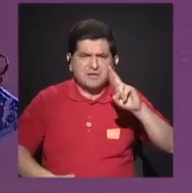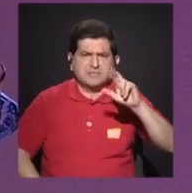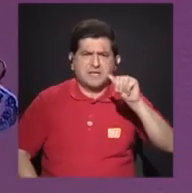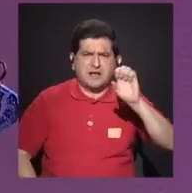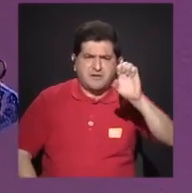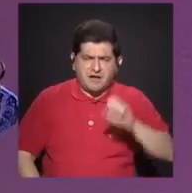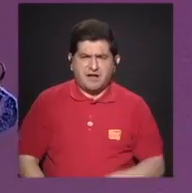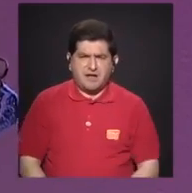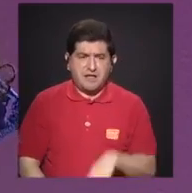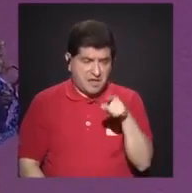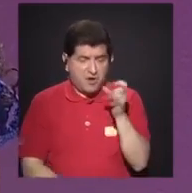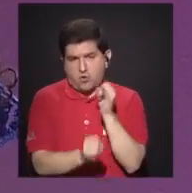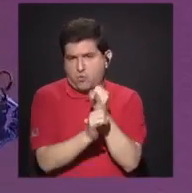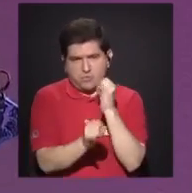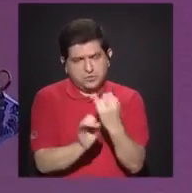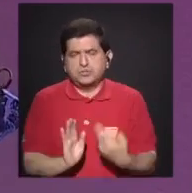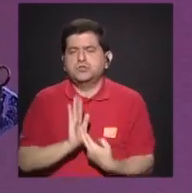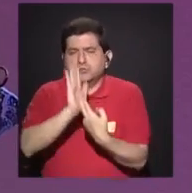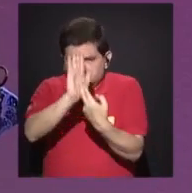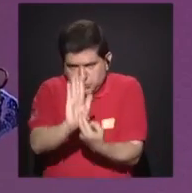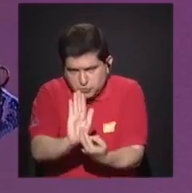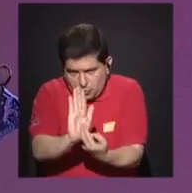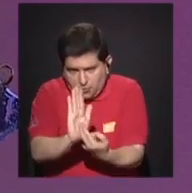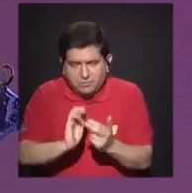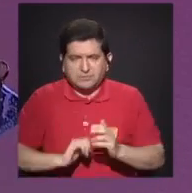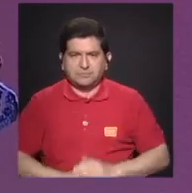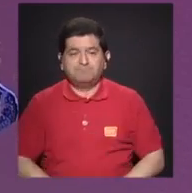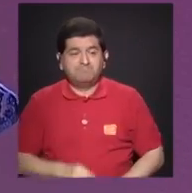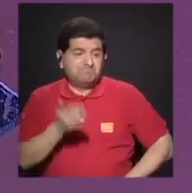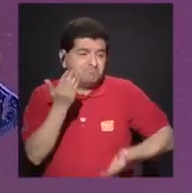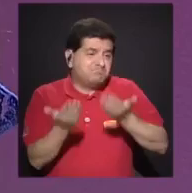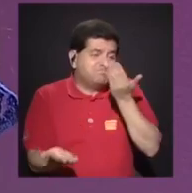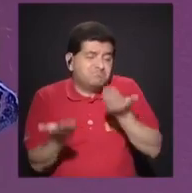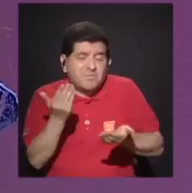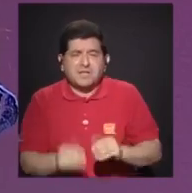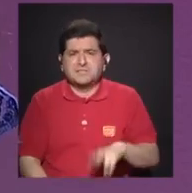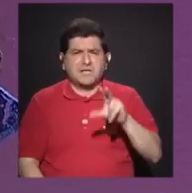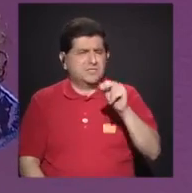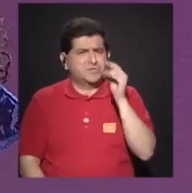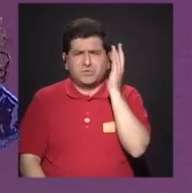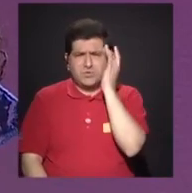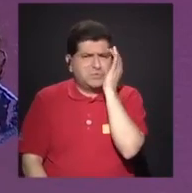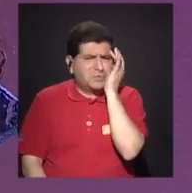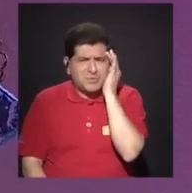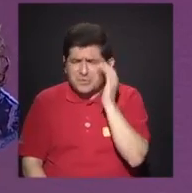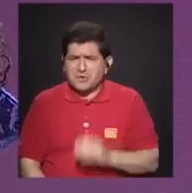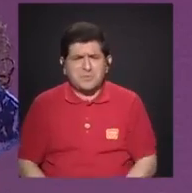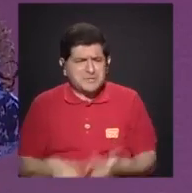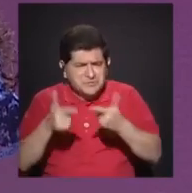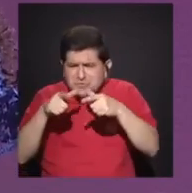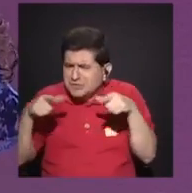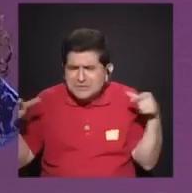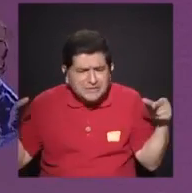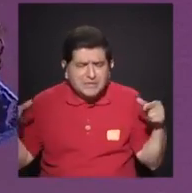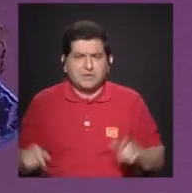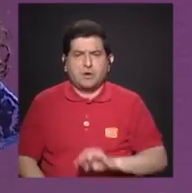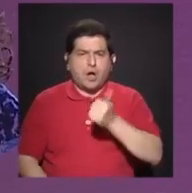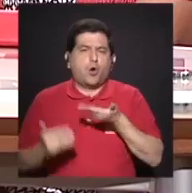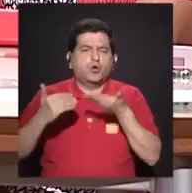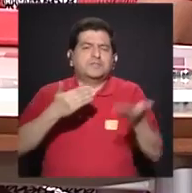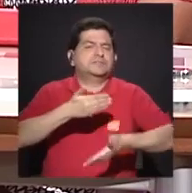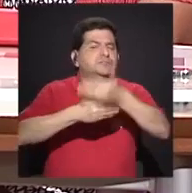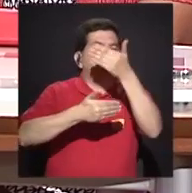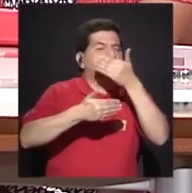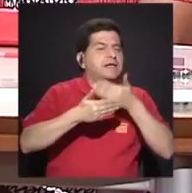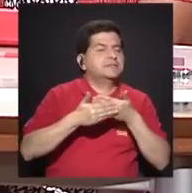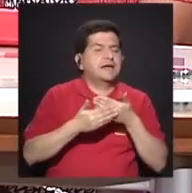significa, a la institución que representa, pues tal vez no lo hace por preocupaciones de tipo lingüístico, sino porque hay otras cosas